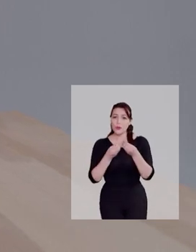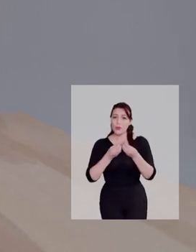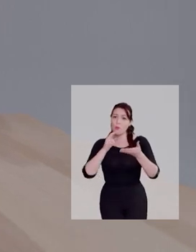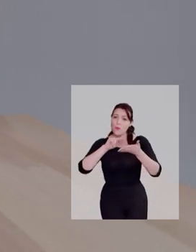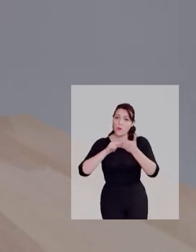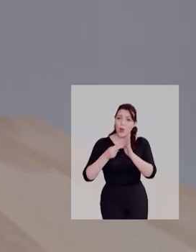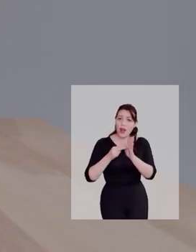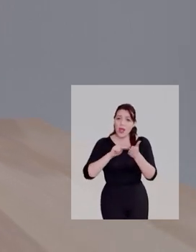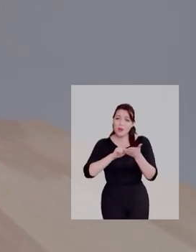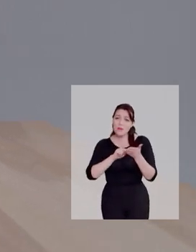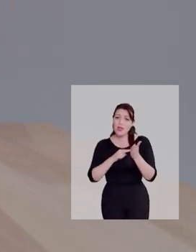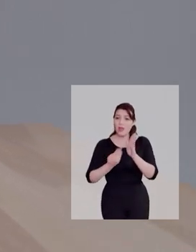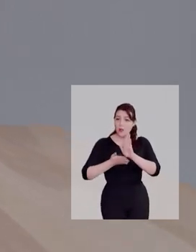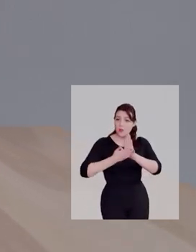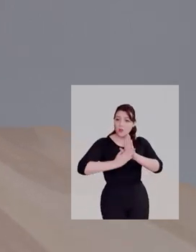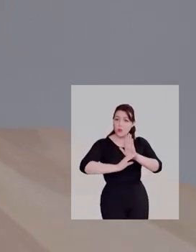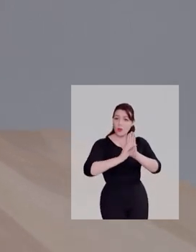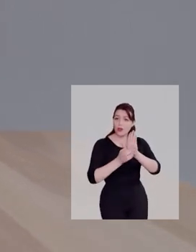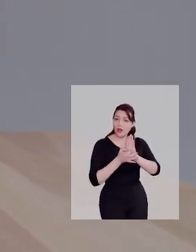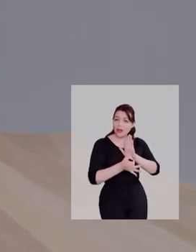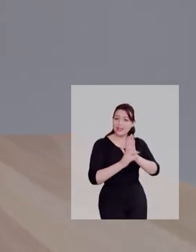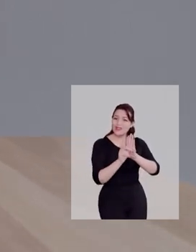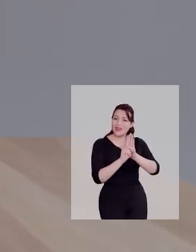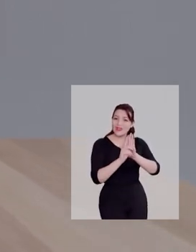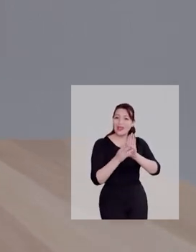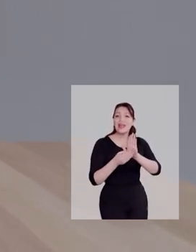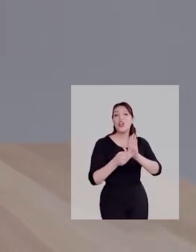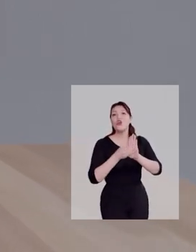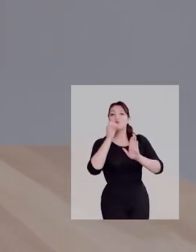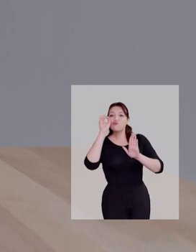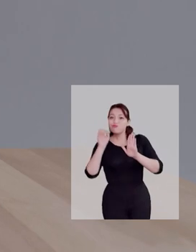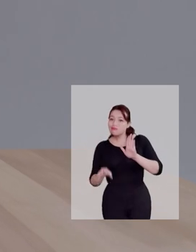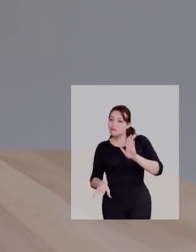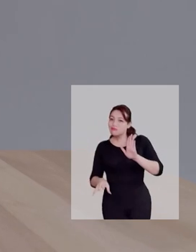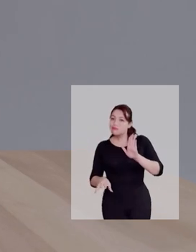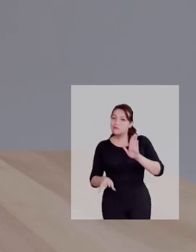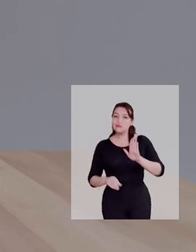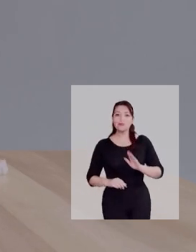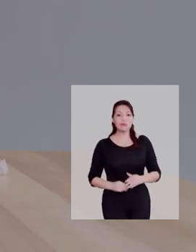Muchos de los problemas de esta propuesta no están en lo que dice, sino en lo que desechó.